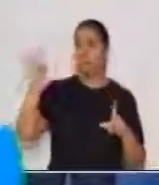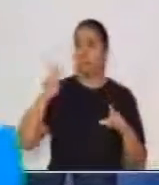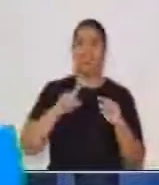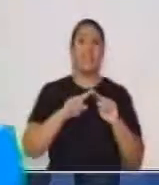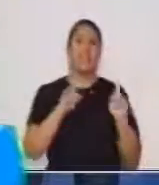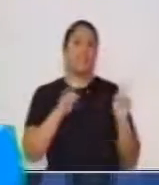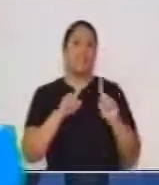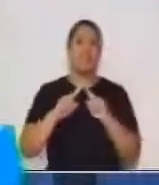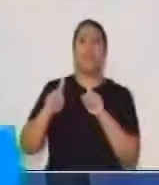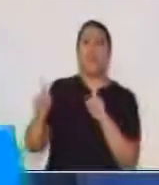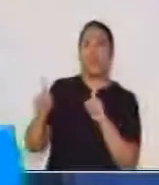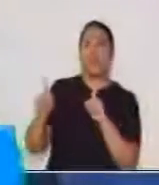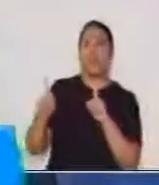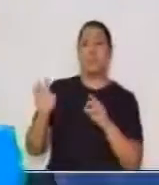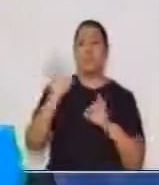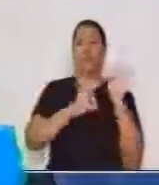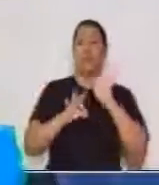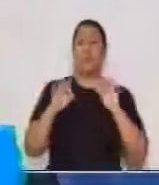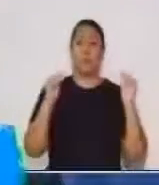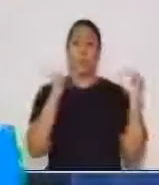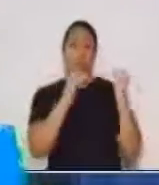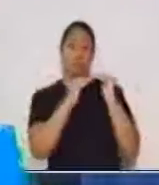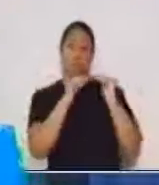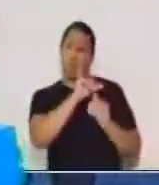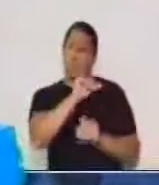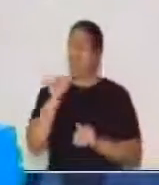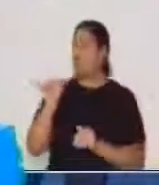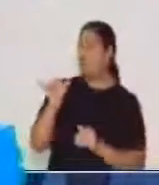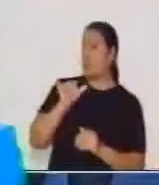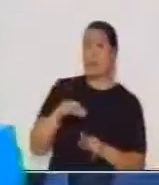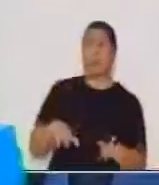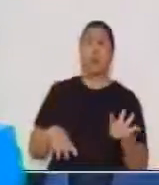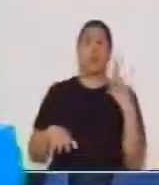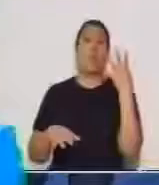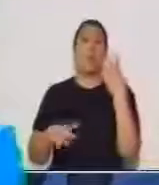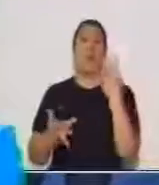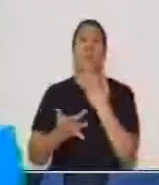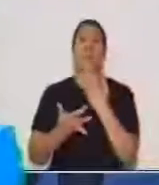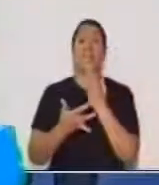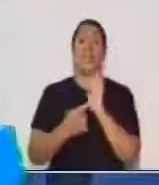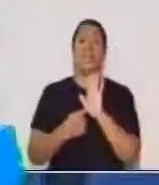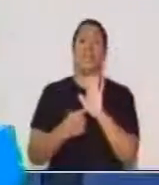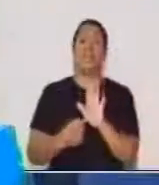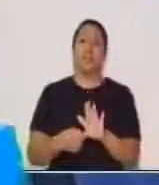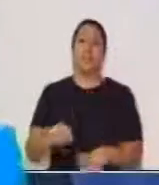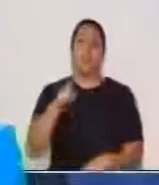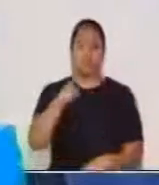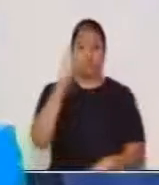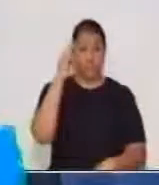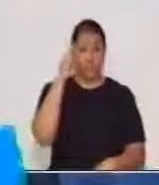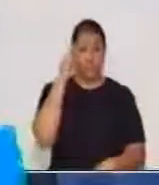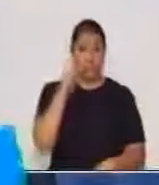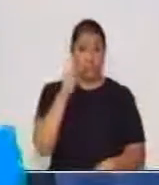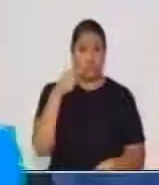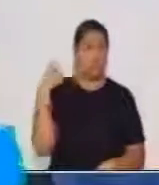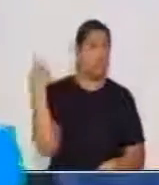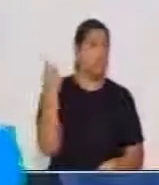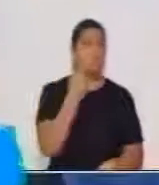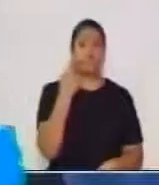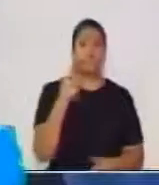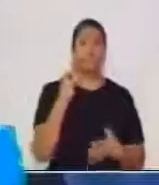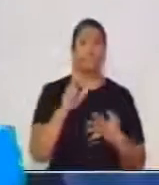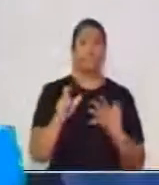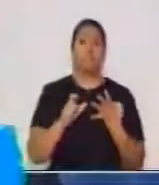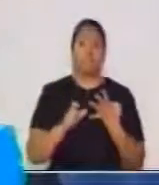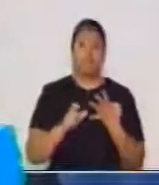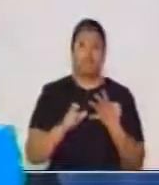y similitudes entre esas 4 técnicas de exposición. Vas a recordar todas esas características,